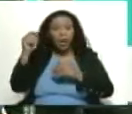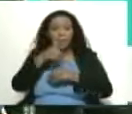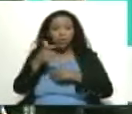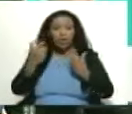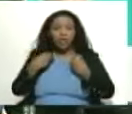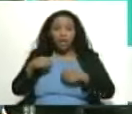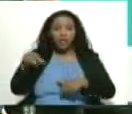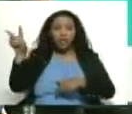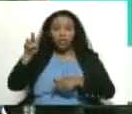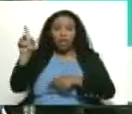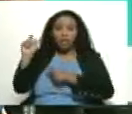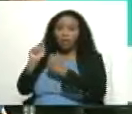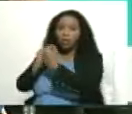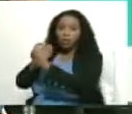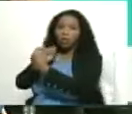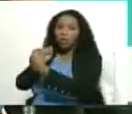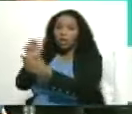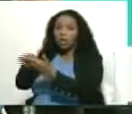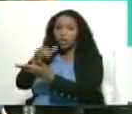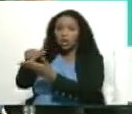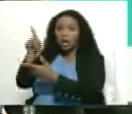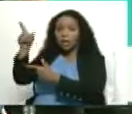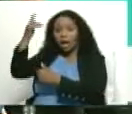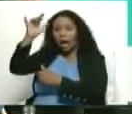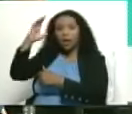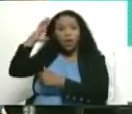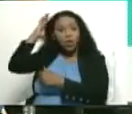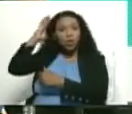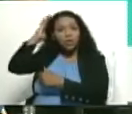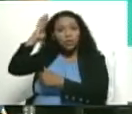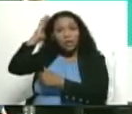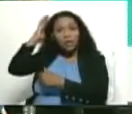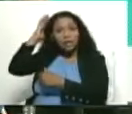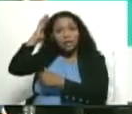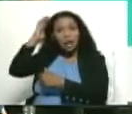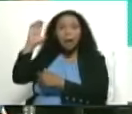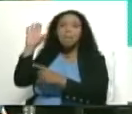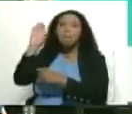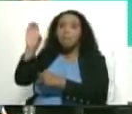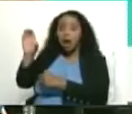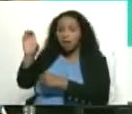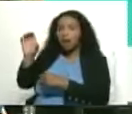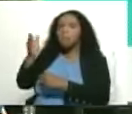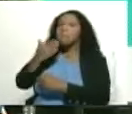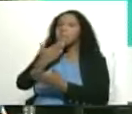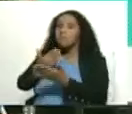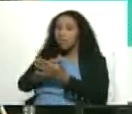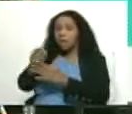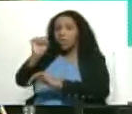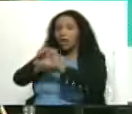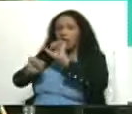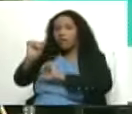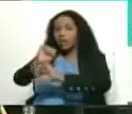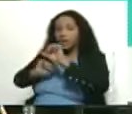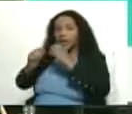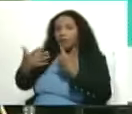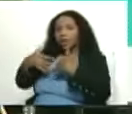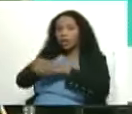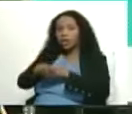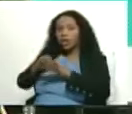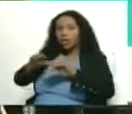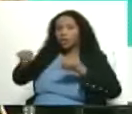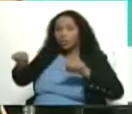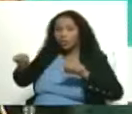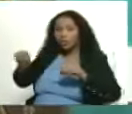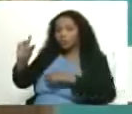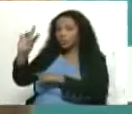debate nacional, una conversación nacional que eleve la conciencia, que eleve el patriotismo, que permita defender la dignidad de la integridad territorial.